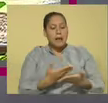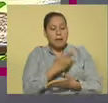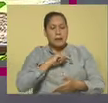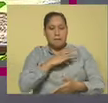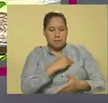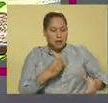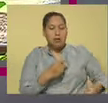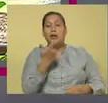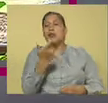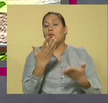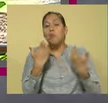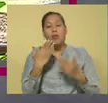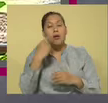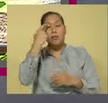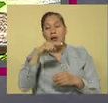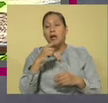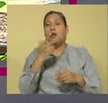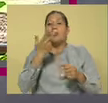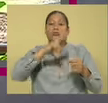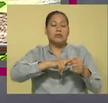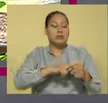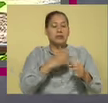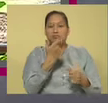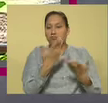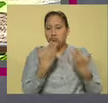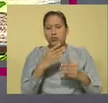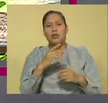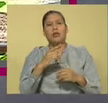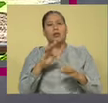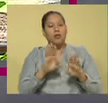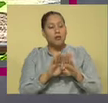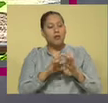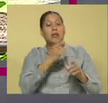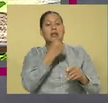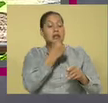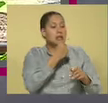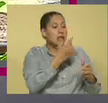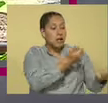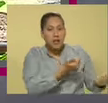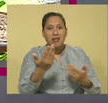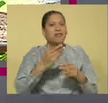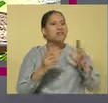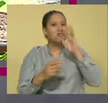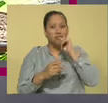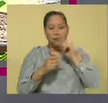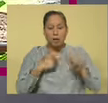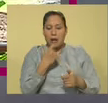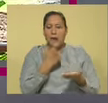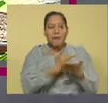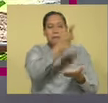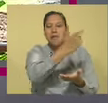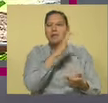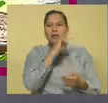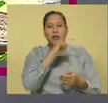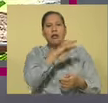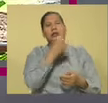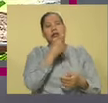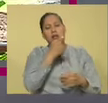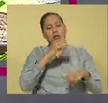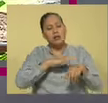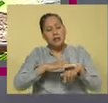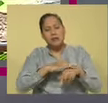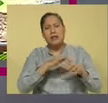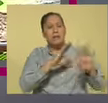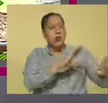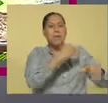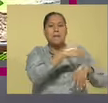no teníamos dinero para pagar el hospital y no nos dejaban sacar a la niña y la niña estaba de prenda ahí mientras